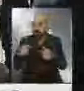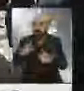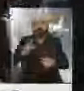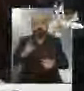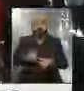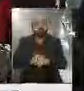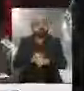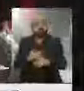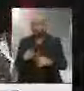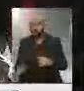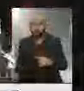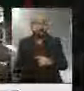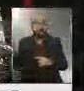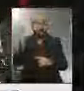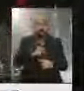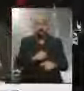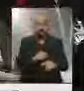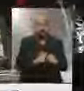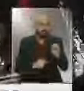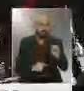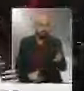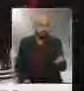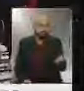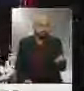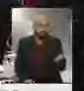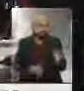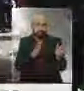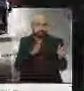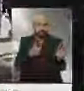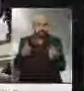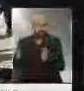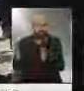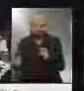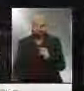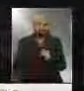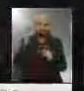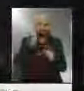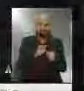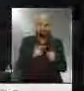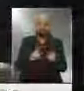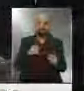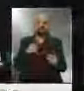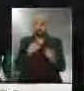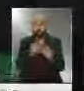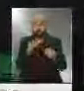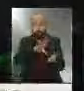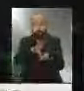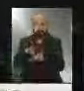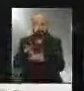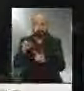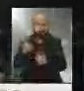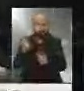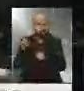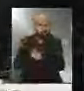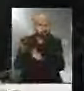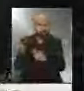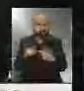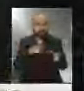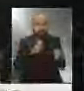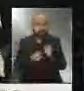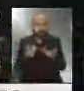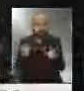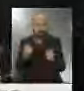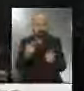cero. Ya ocurrió en otros países. Yo sé que toda la gente necesita tratar de volver a una normalidad,